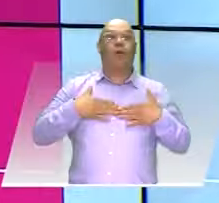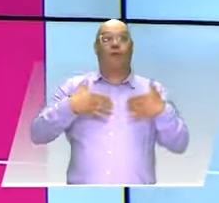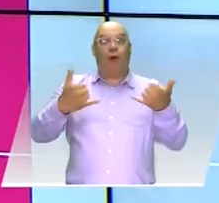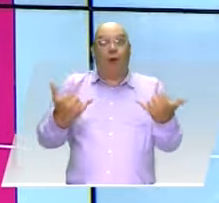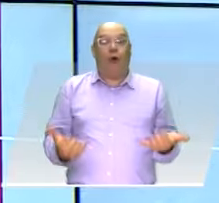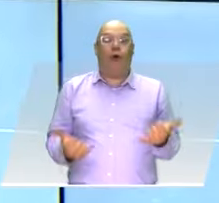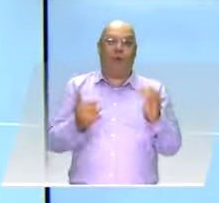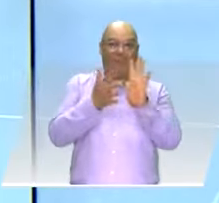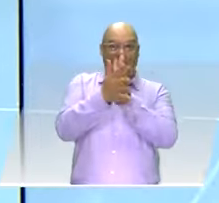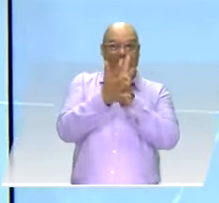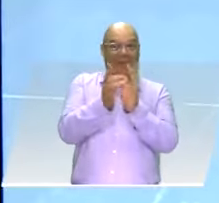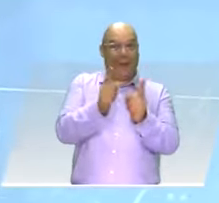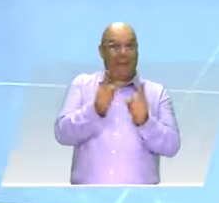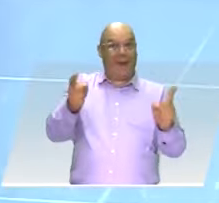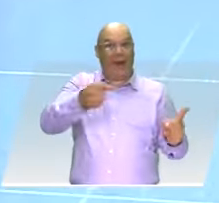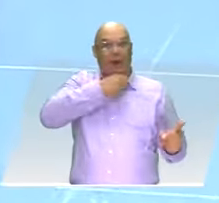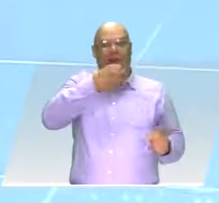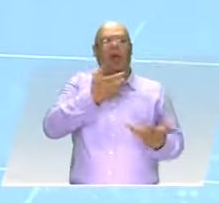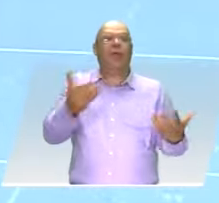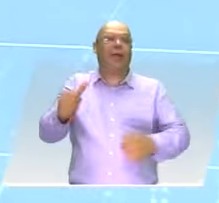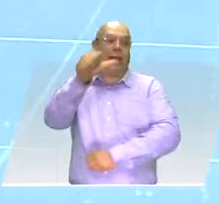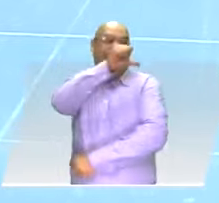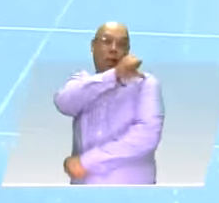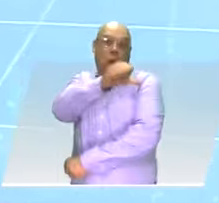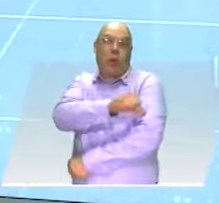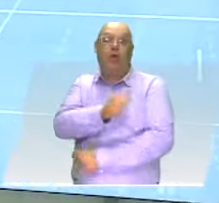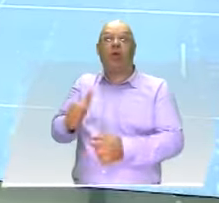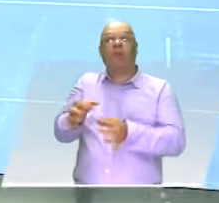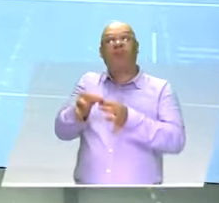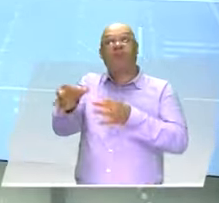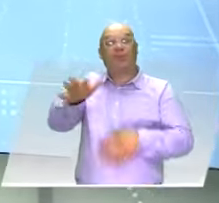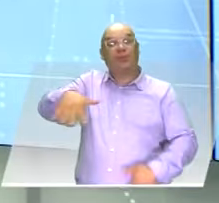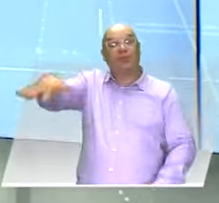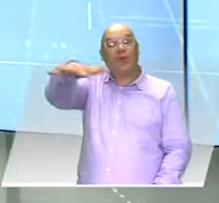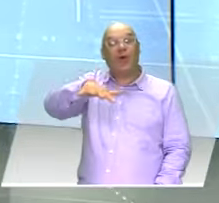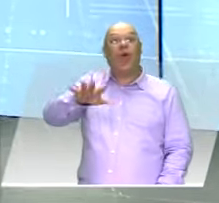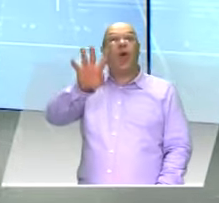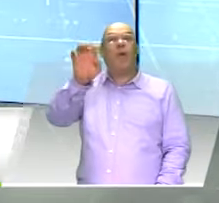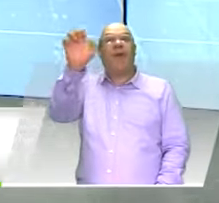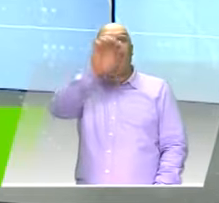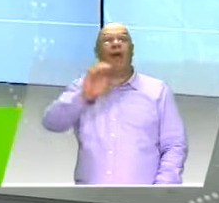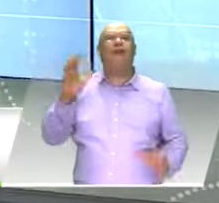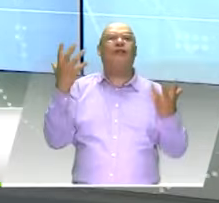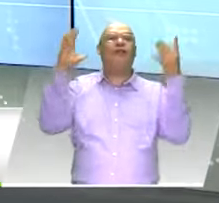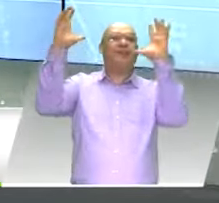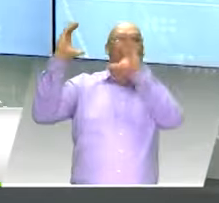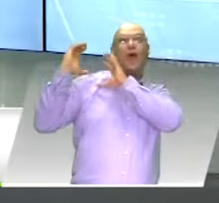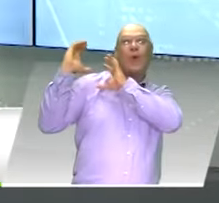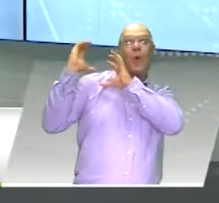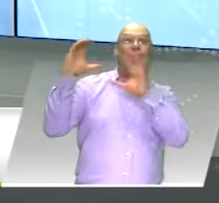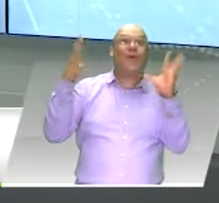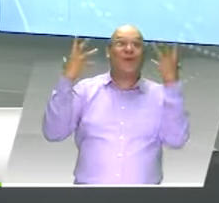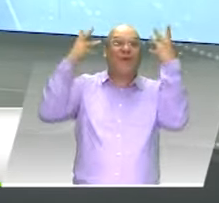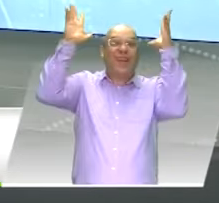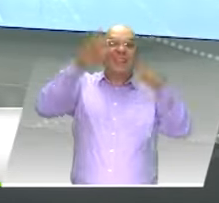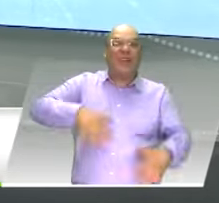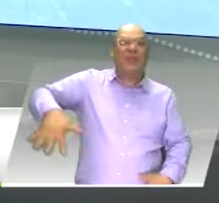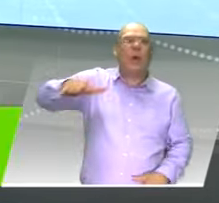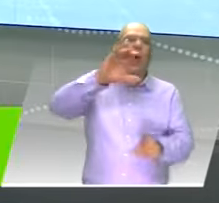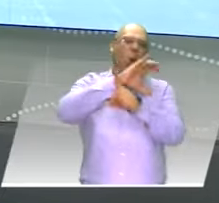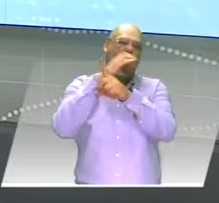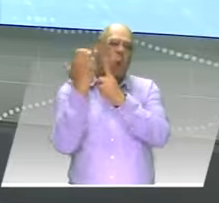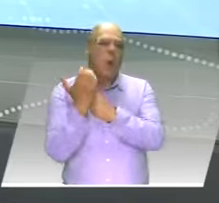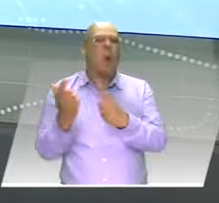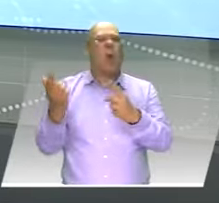Y empezamos desde necoclí donde hasta el 9 de enero celebra las fiestas del Coco unas festividades tradicionales que exaltan la cultura